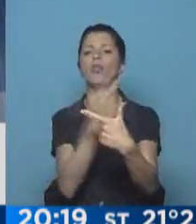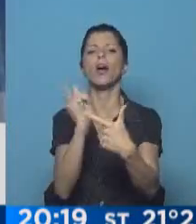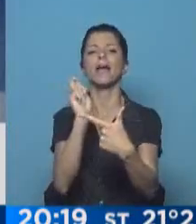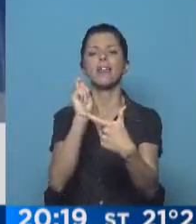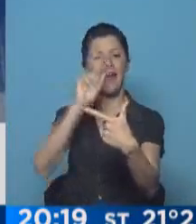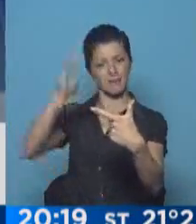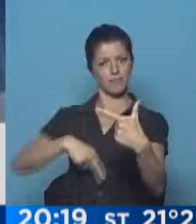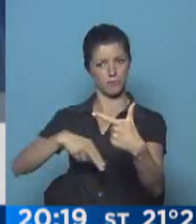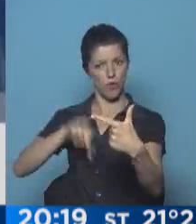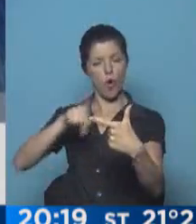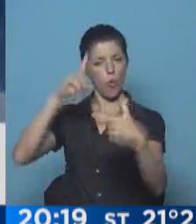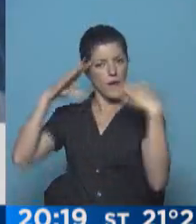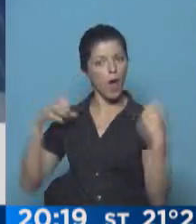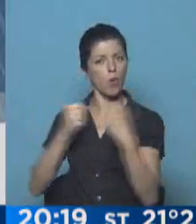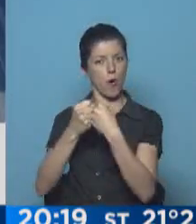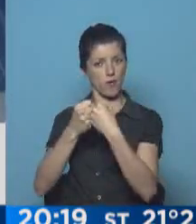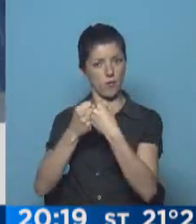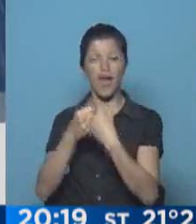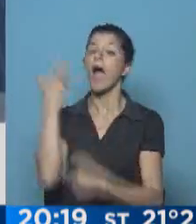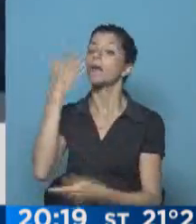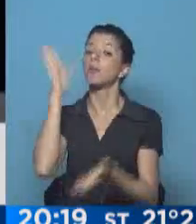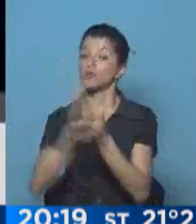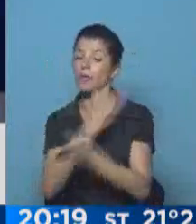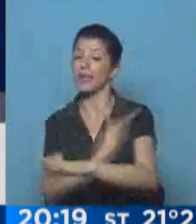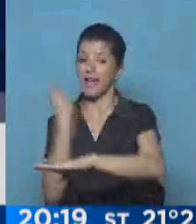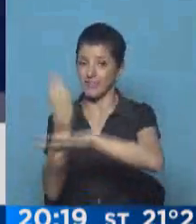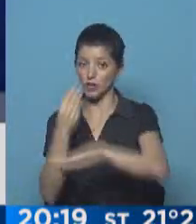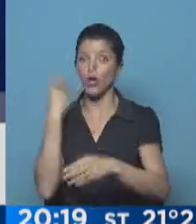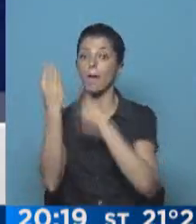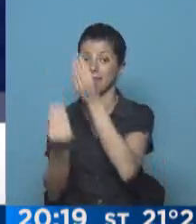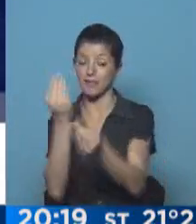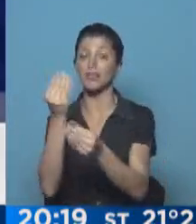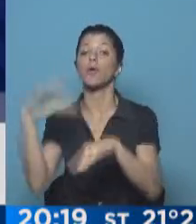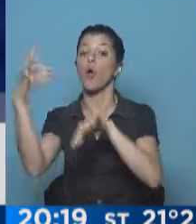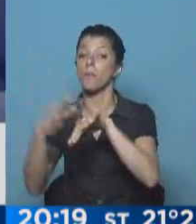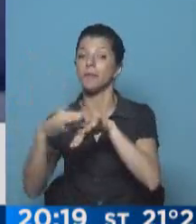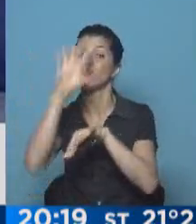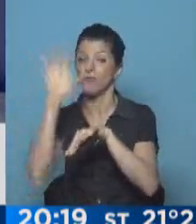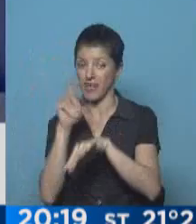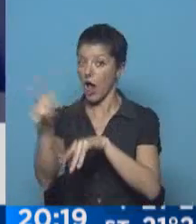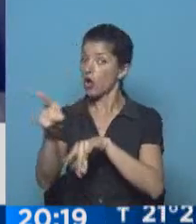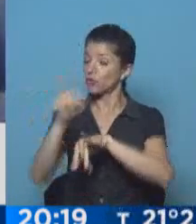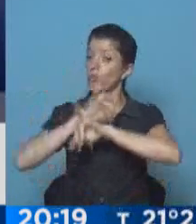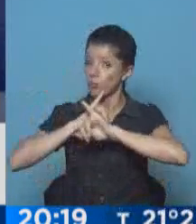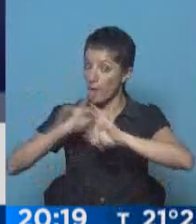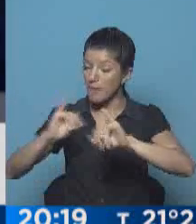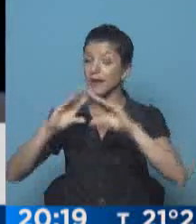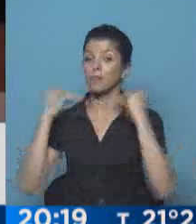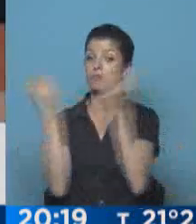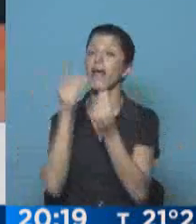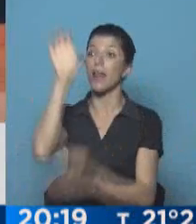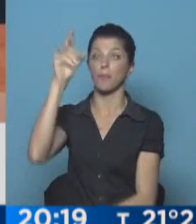acuerdo programático. Estamos hablando del candidato a presidente por Compromiso Federal. Cerró la campaña en la provincia de Mendoza y